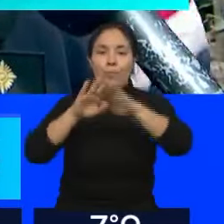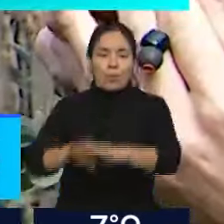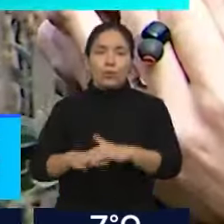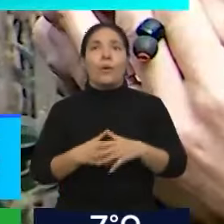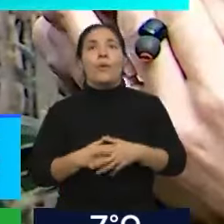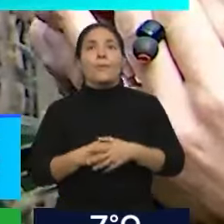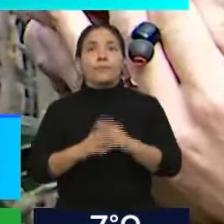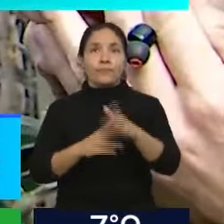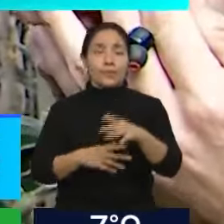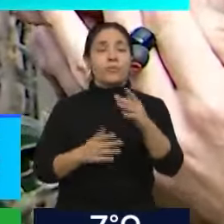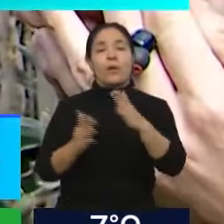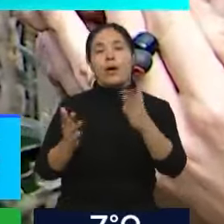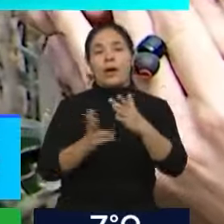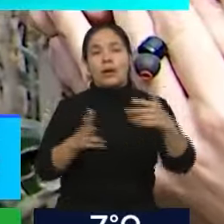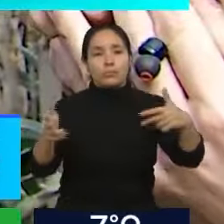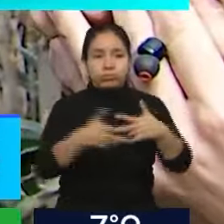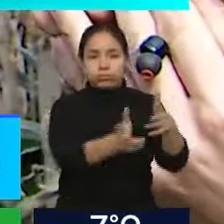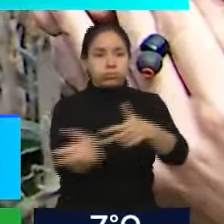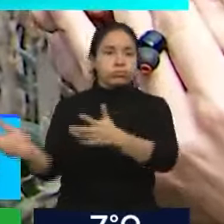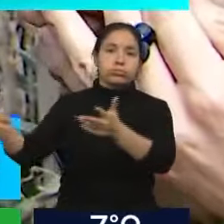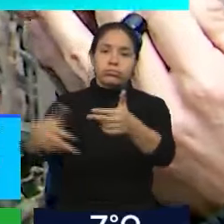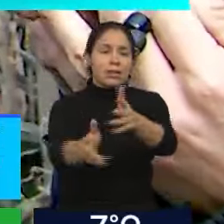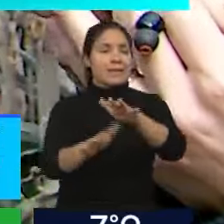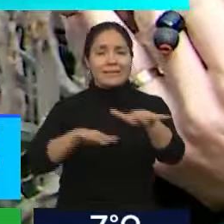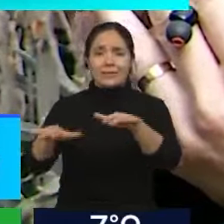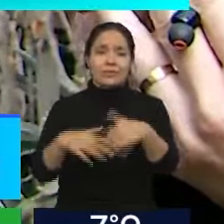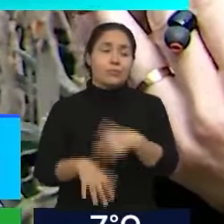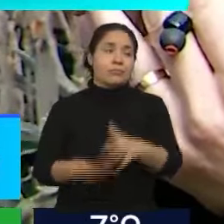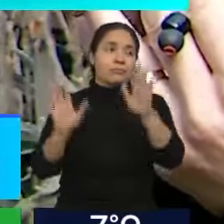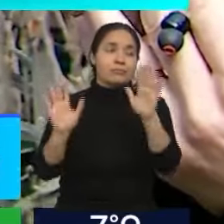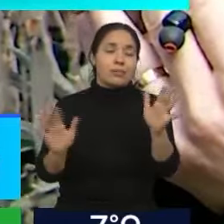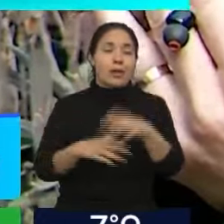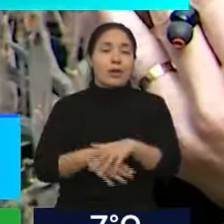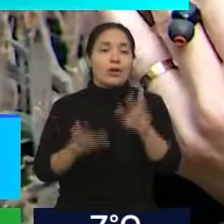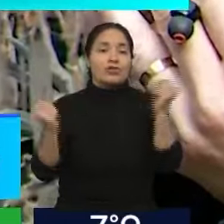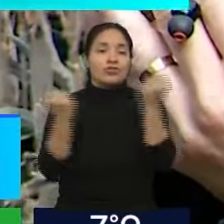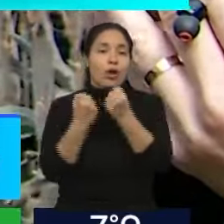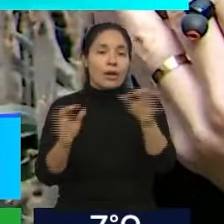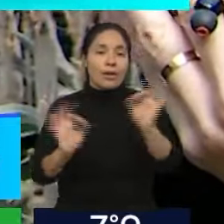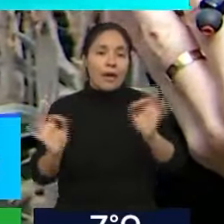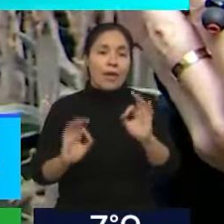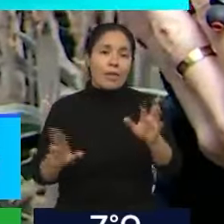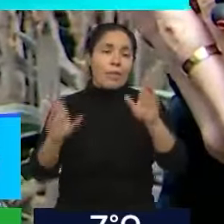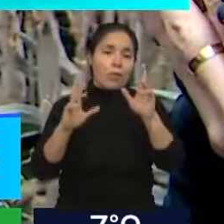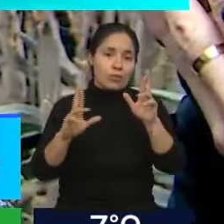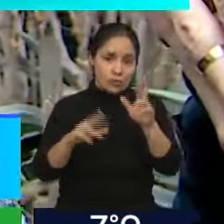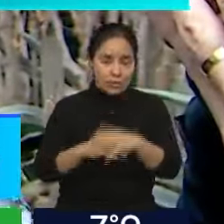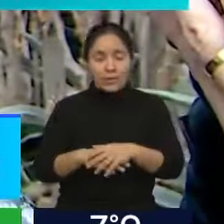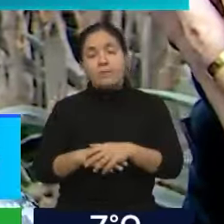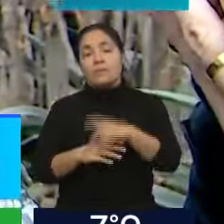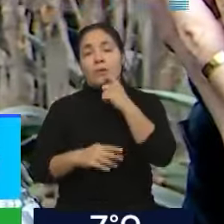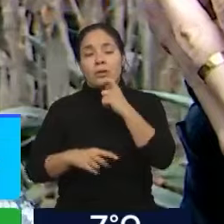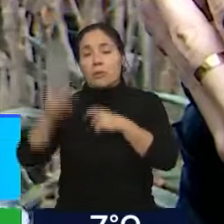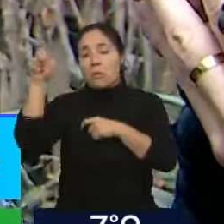oeste. Por eso, dentro de todo lo que ha sucedido, no hemos tenido colisiones en la vía pública entre particulares o